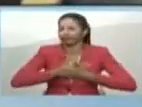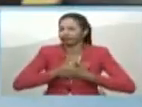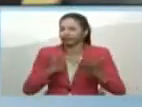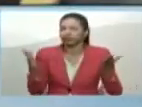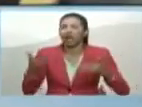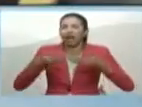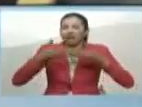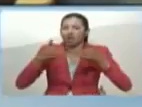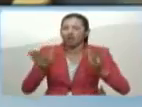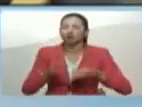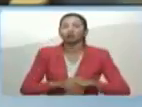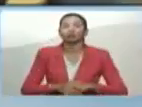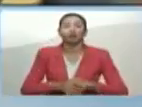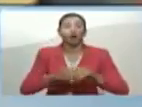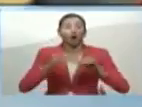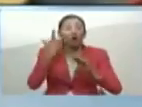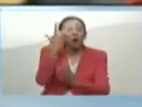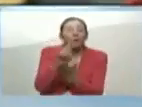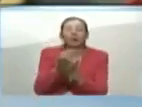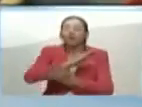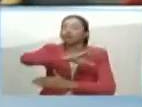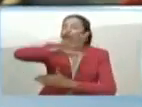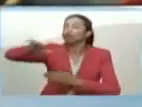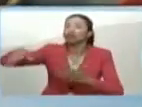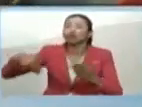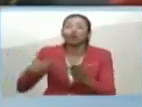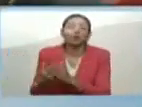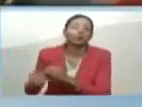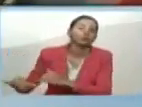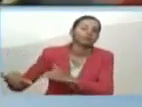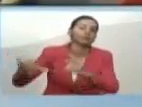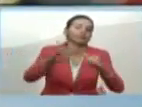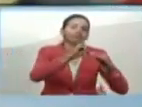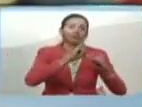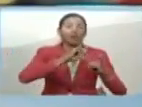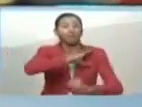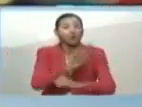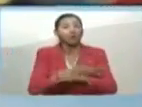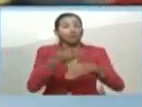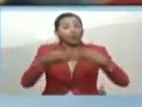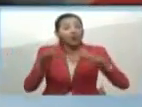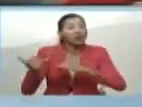comunas somos todos. Las comunas es poder popular.